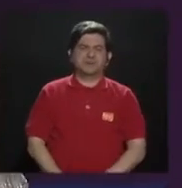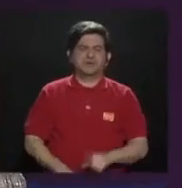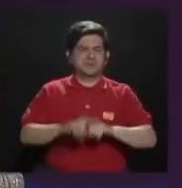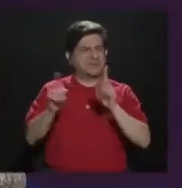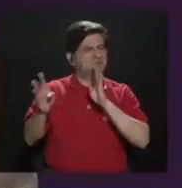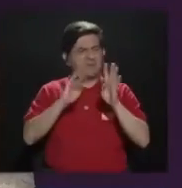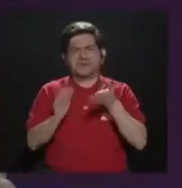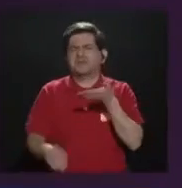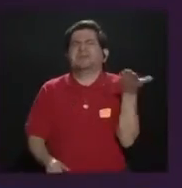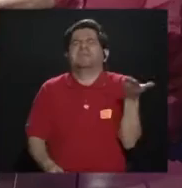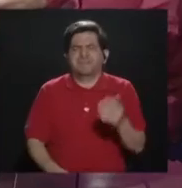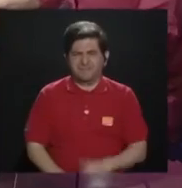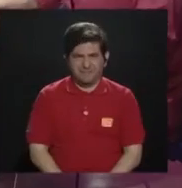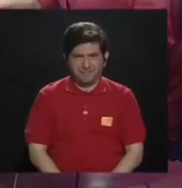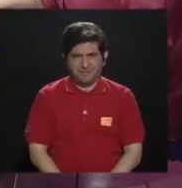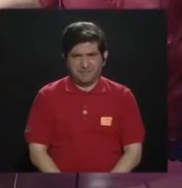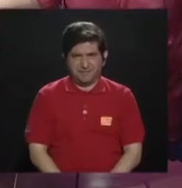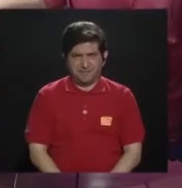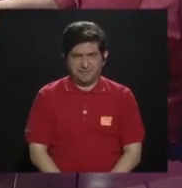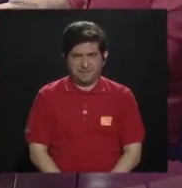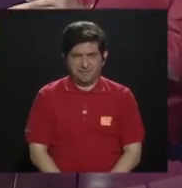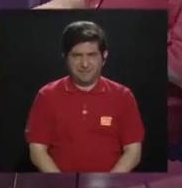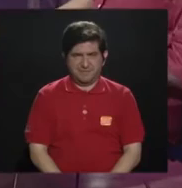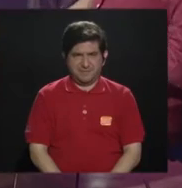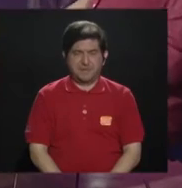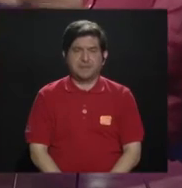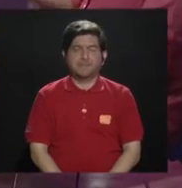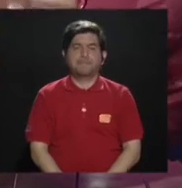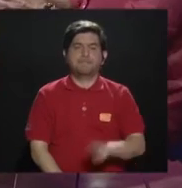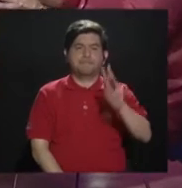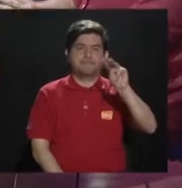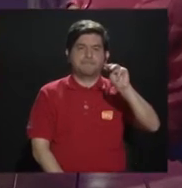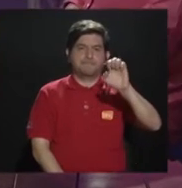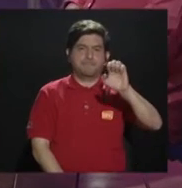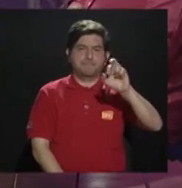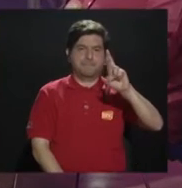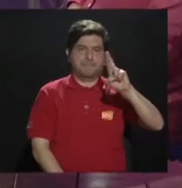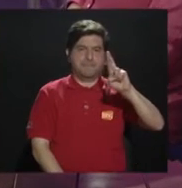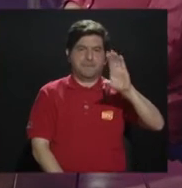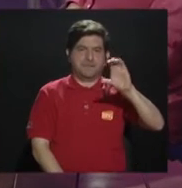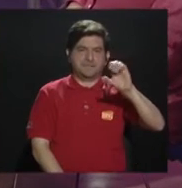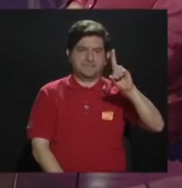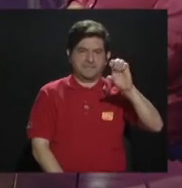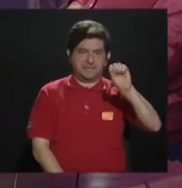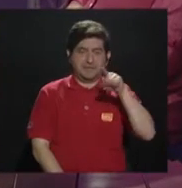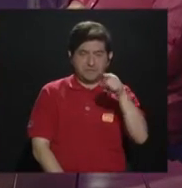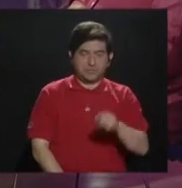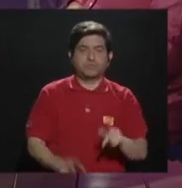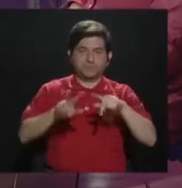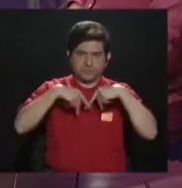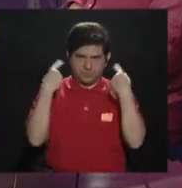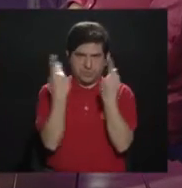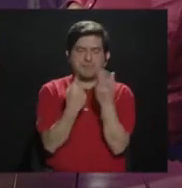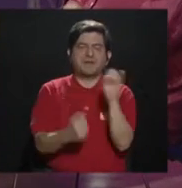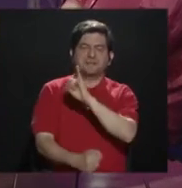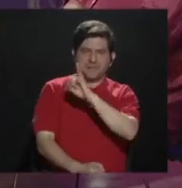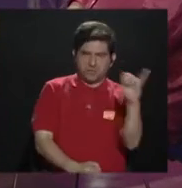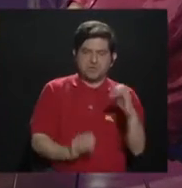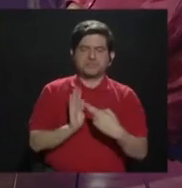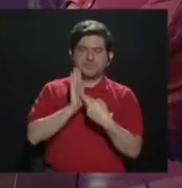hablando. Ahora, Mercedes, usted representas a un partido de